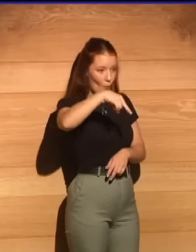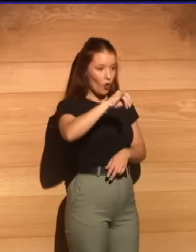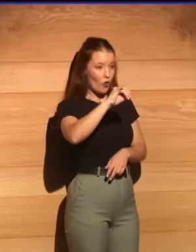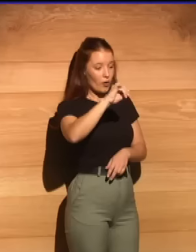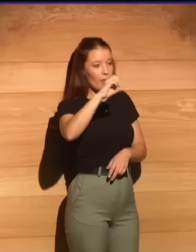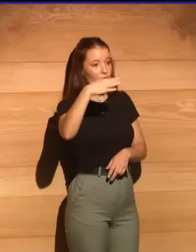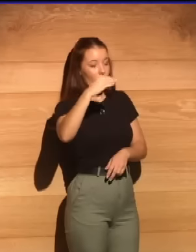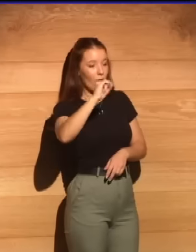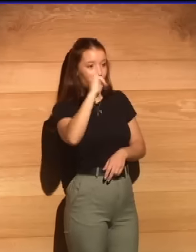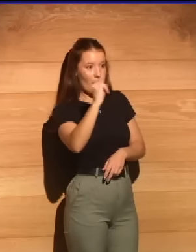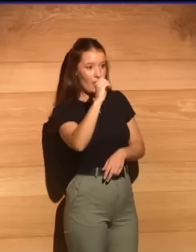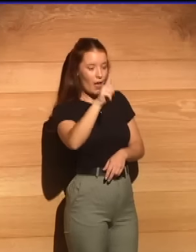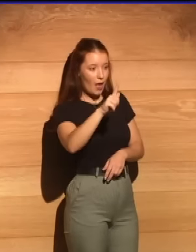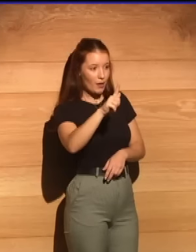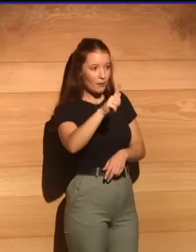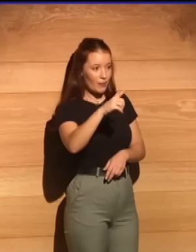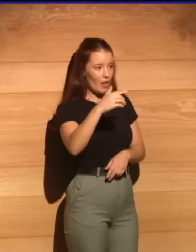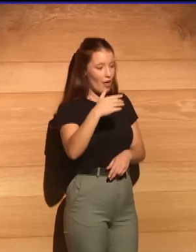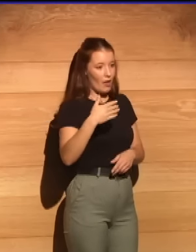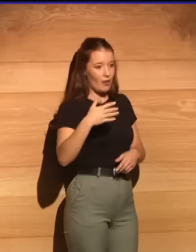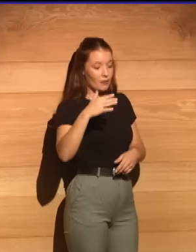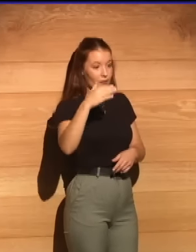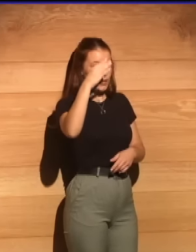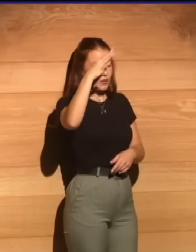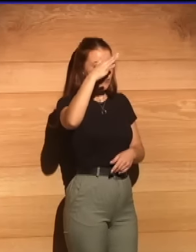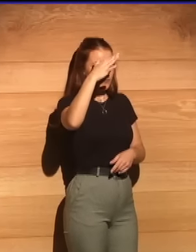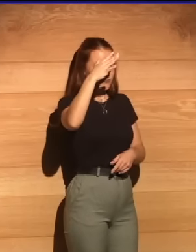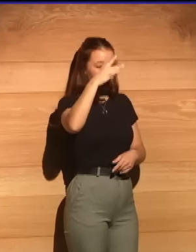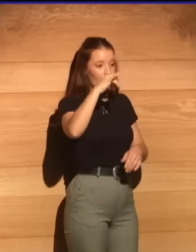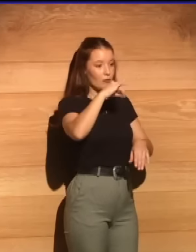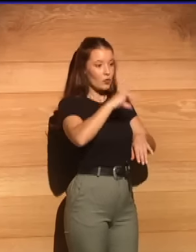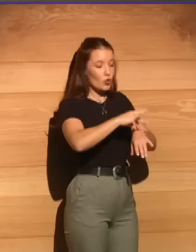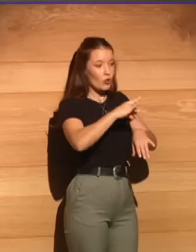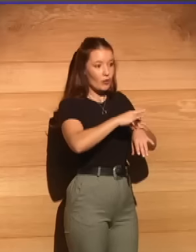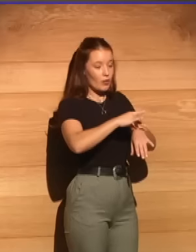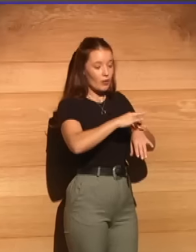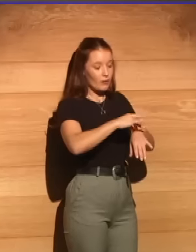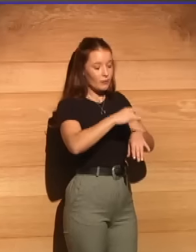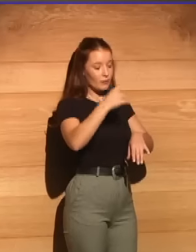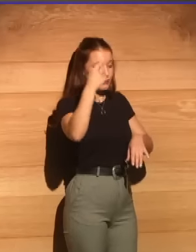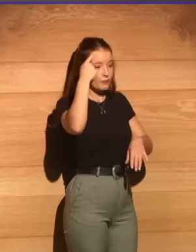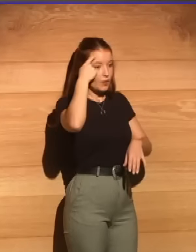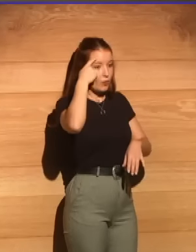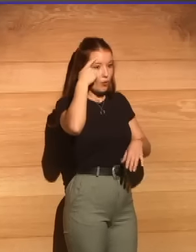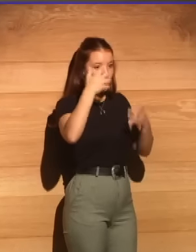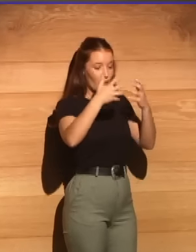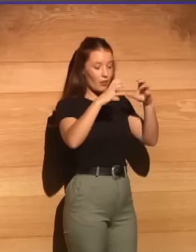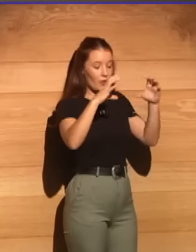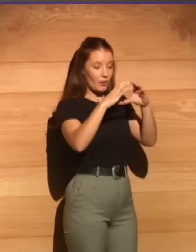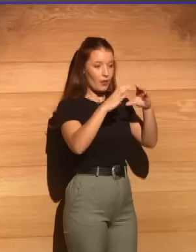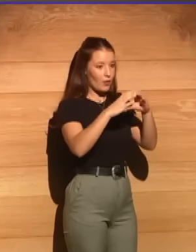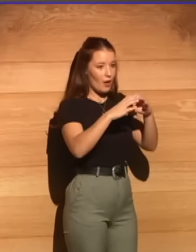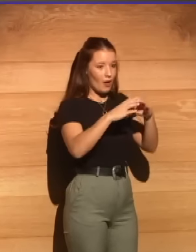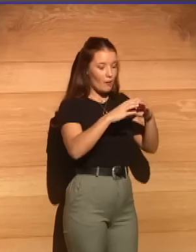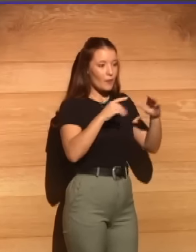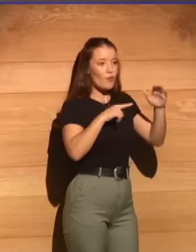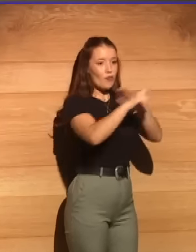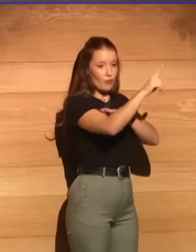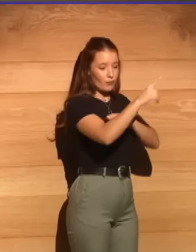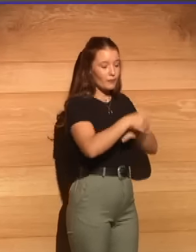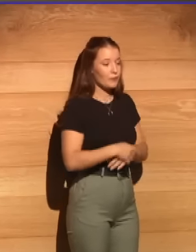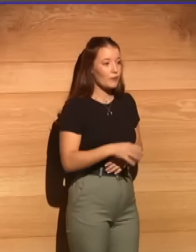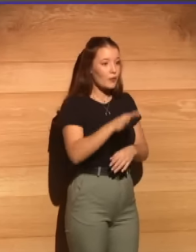neurociencia mundial, en Estados Unidos se considera el padre de la inteligencia artificial. porque todo el descubrimiento de la ciencia de